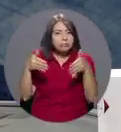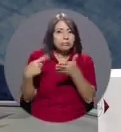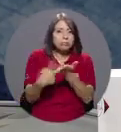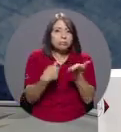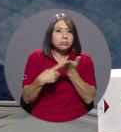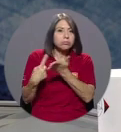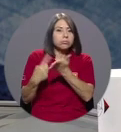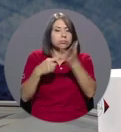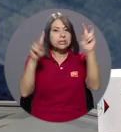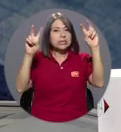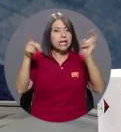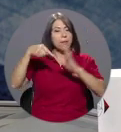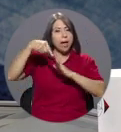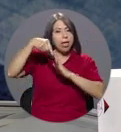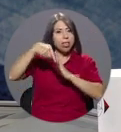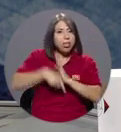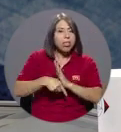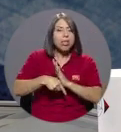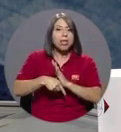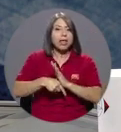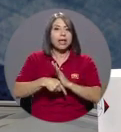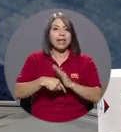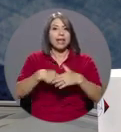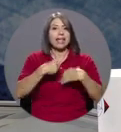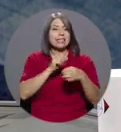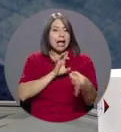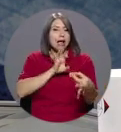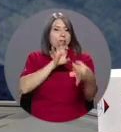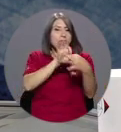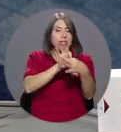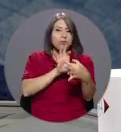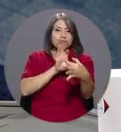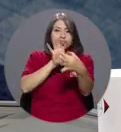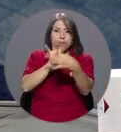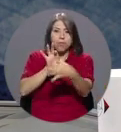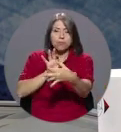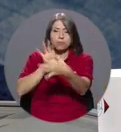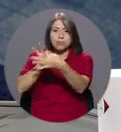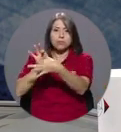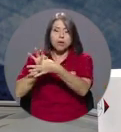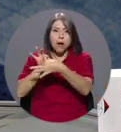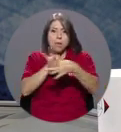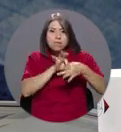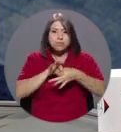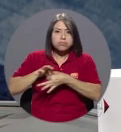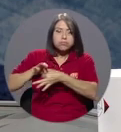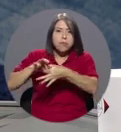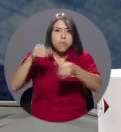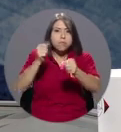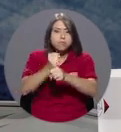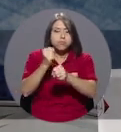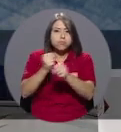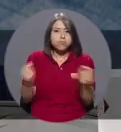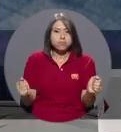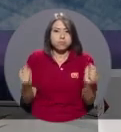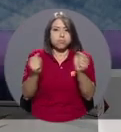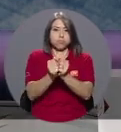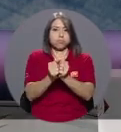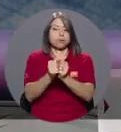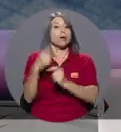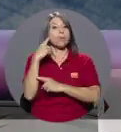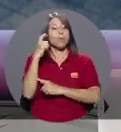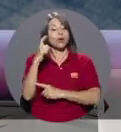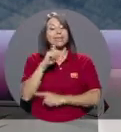ustedes dicen, este tema en profundidad, que se creen lazos, conexiones, acciones conjuntas,